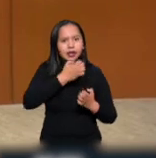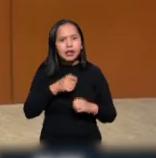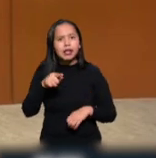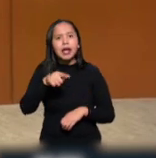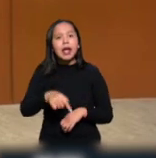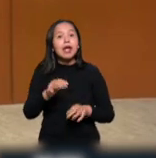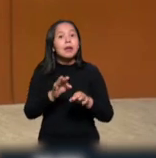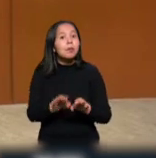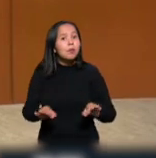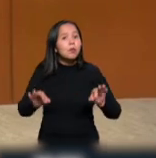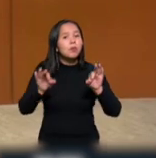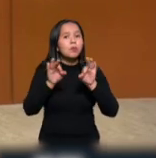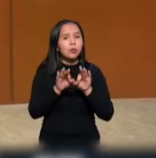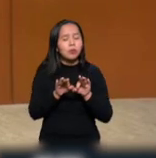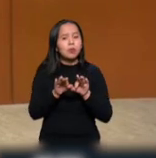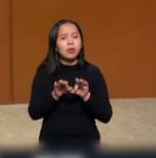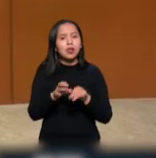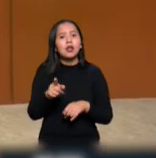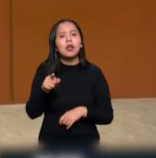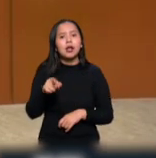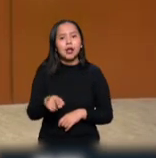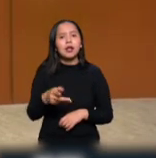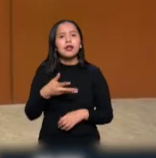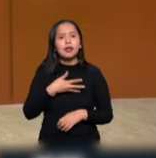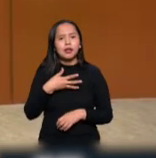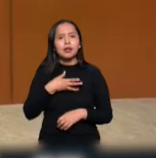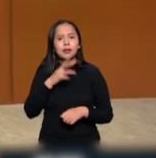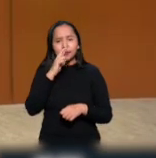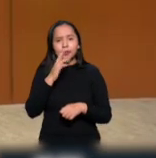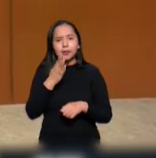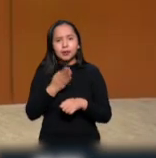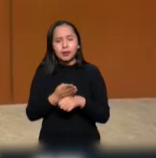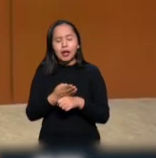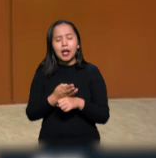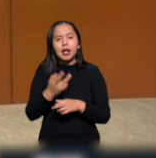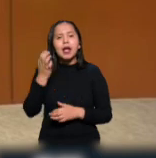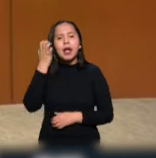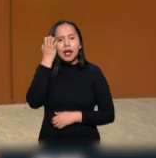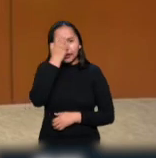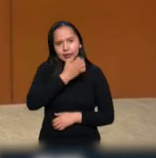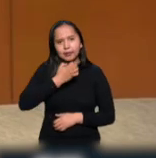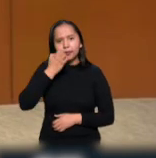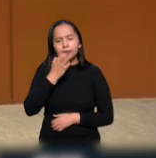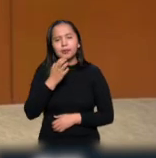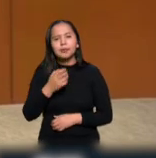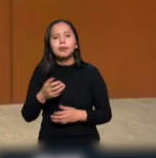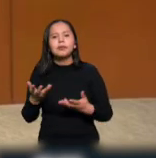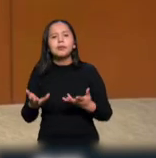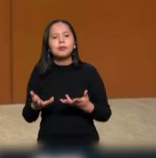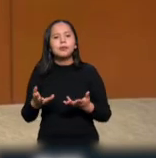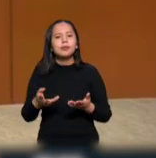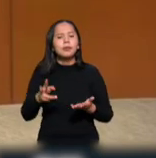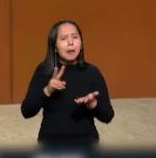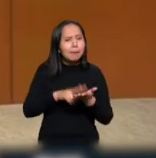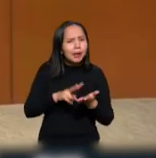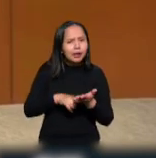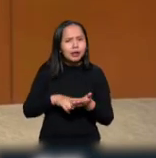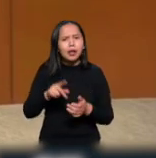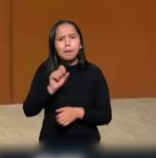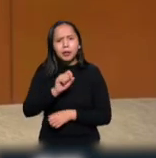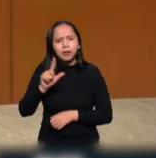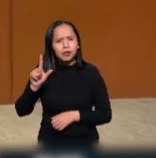suma relevancia que tendrá a cargo el proceso de valoración de la idoneidad